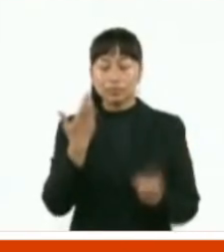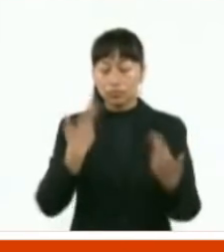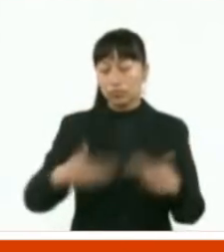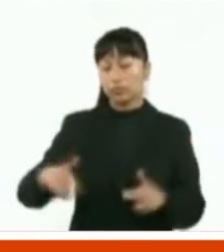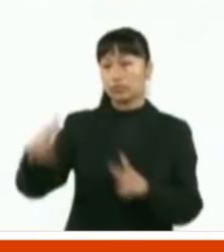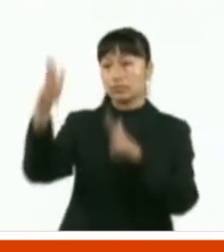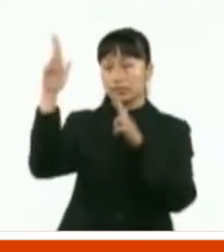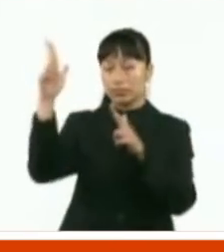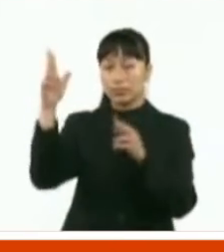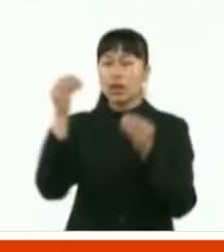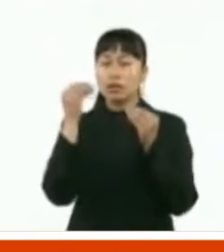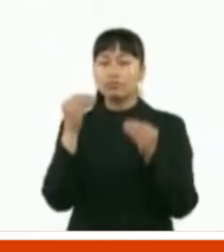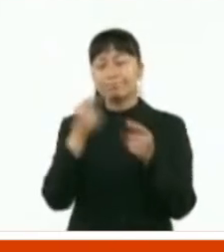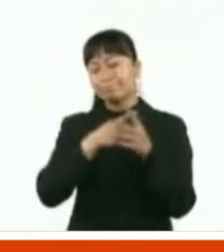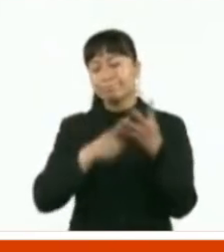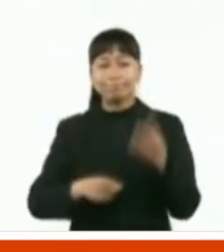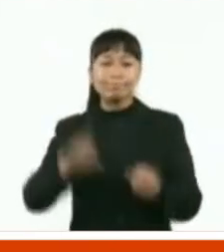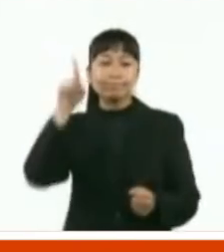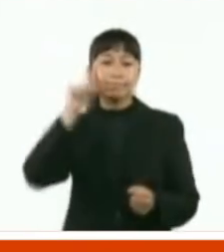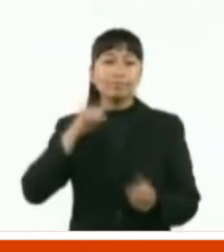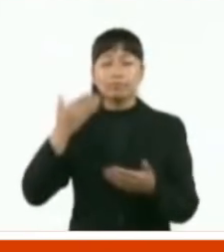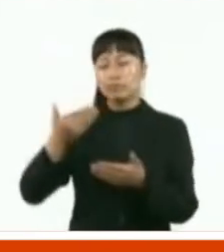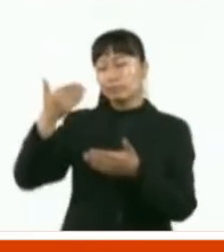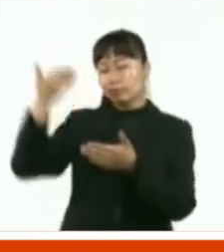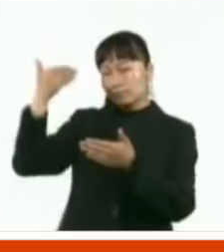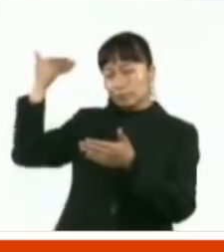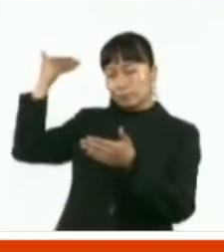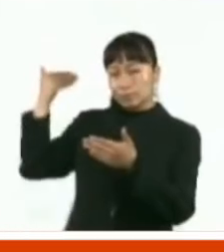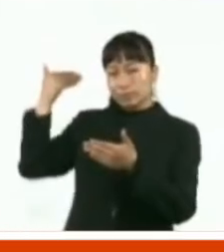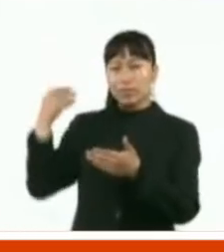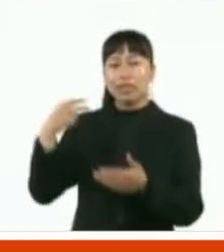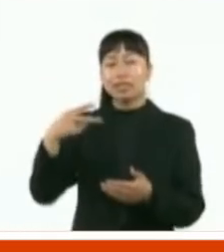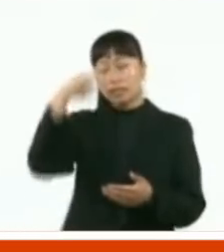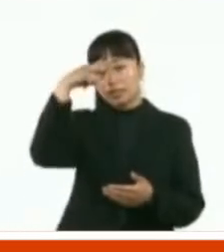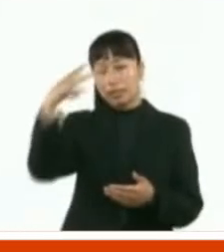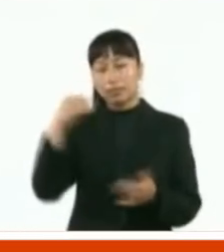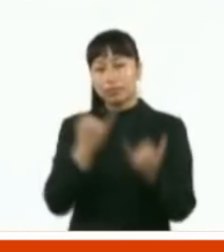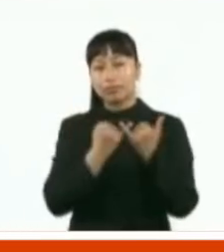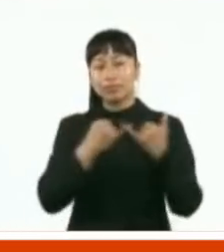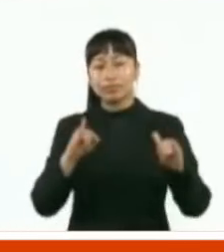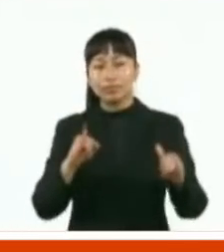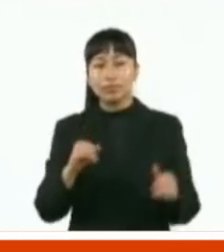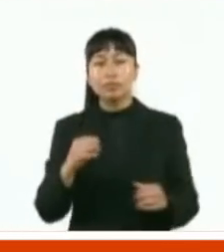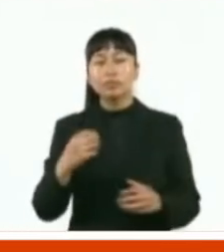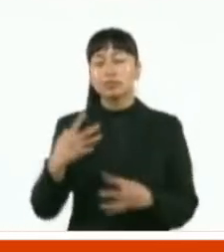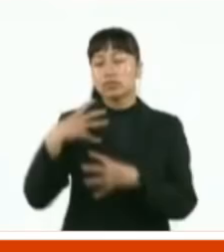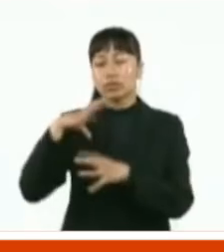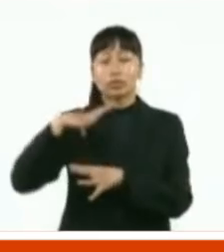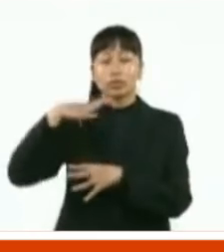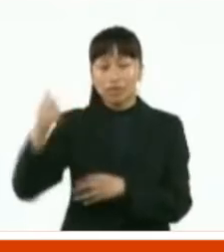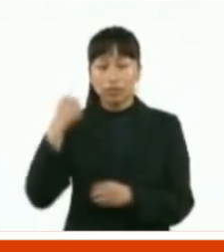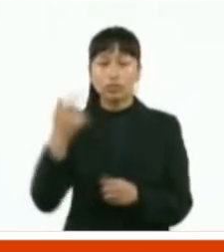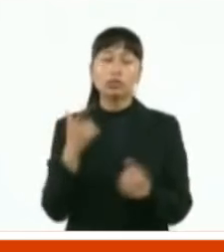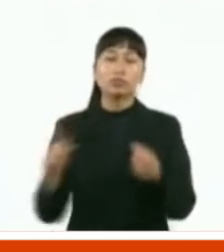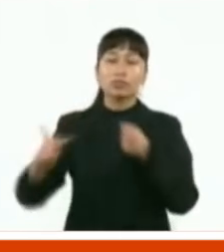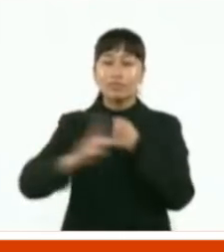reconocimiento a muchas mujeres que nos precedieron desde el México independiente, luchando por un país libre,